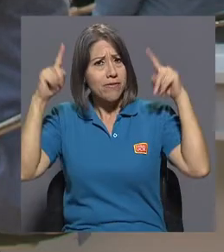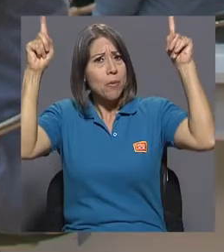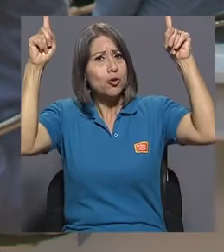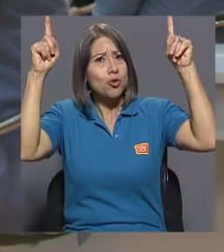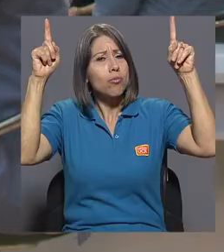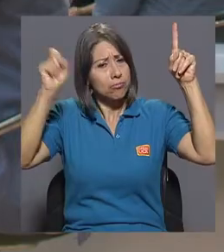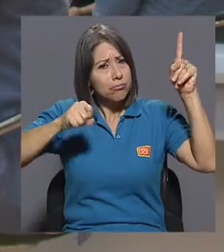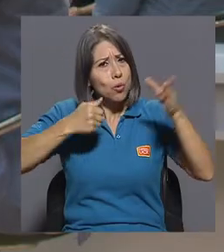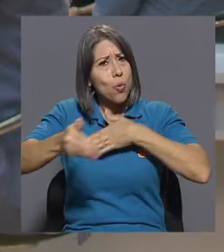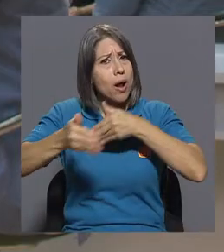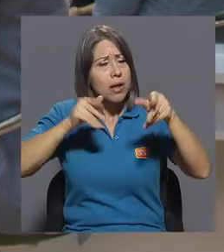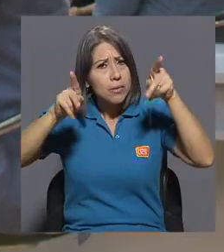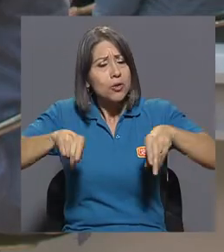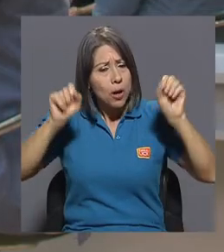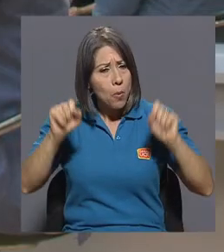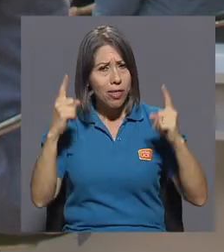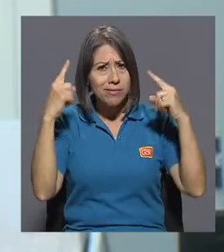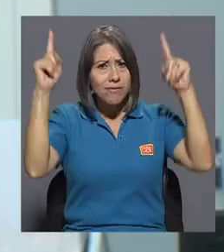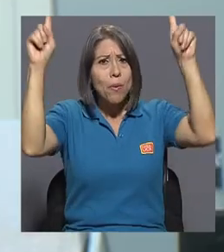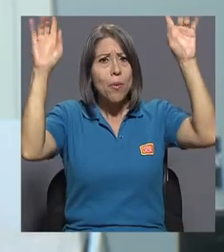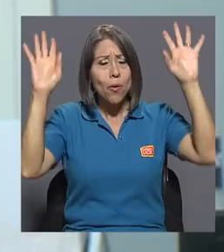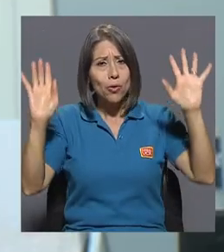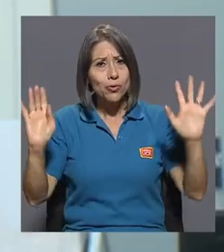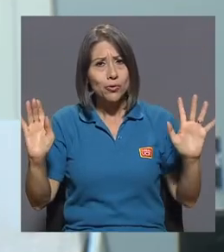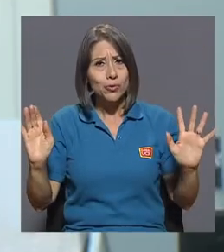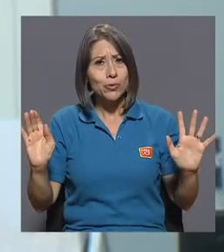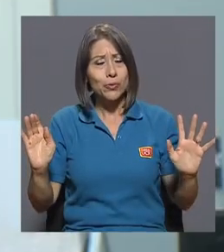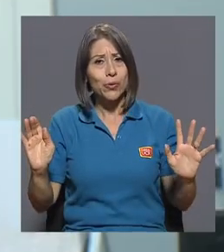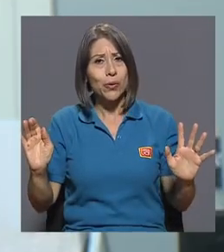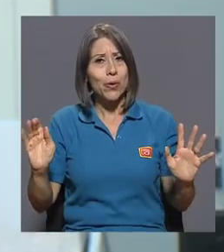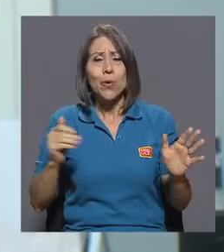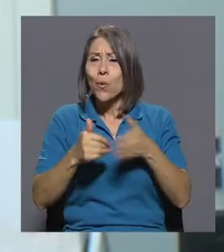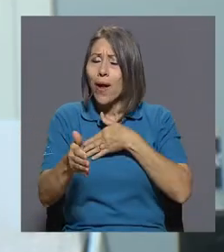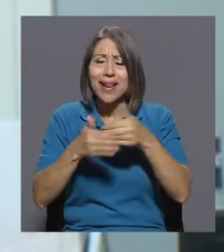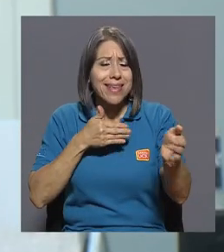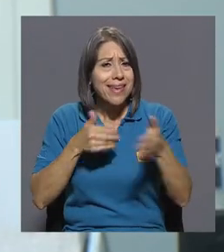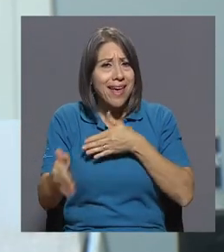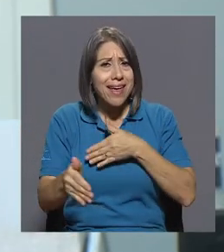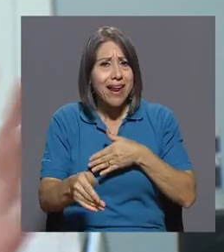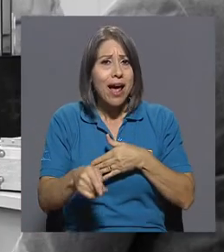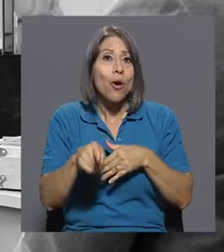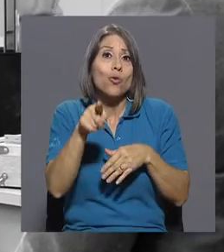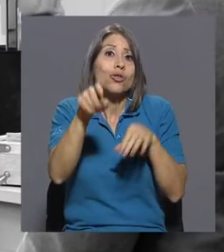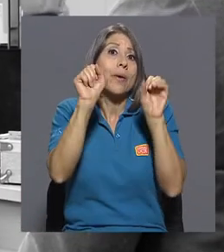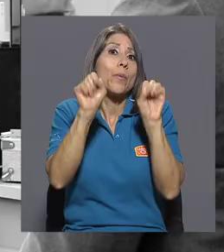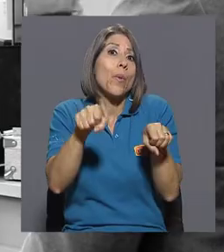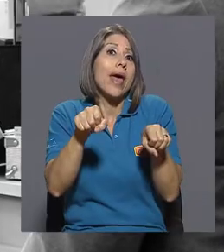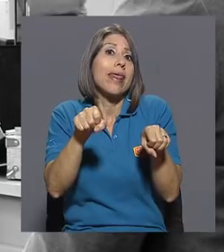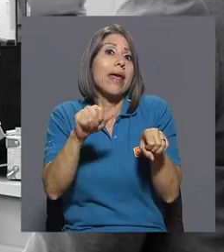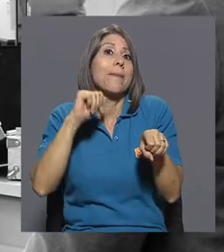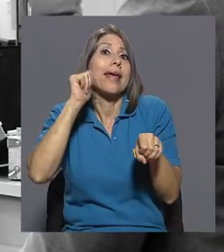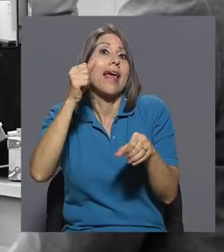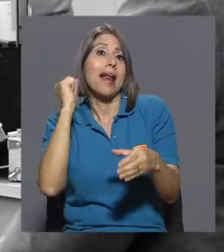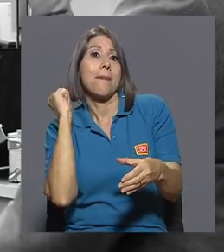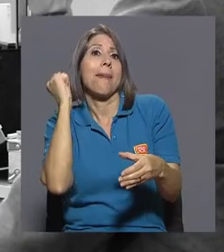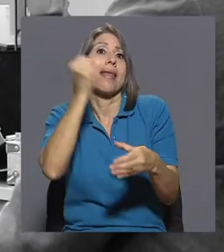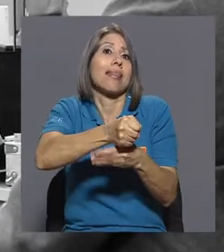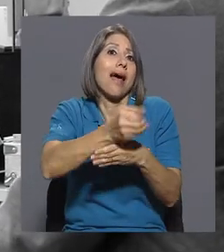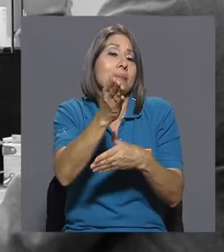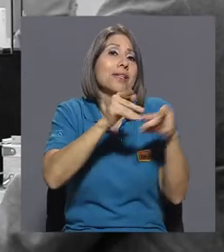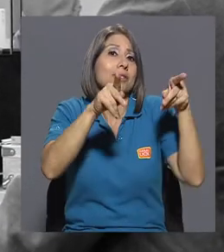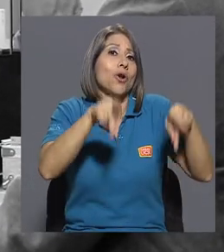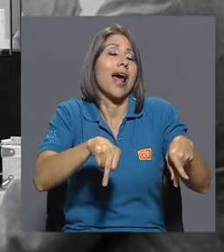es que eso es lo que pasa. O sea, cualquiera. Usted puede matar a alguien famoso mañana y está en todas las portadas del periódico. O sea, ser